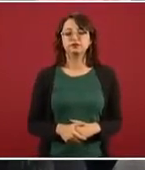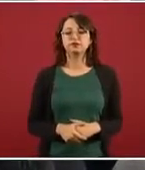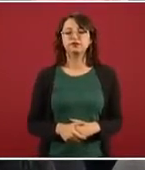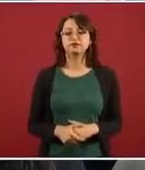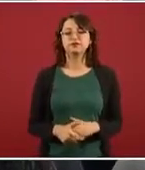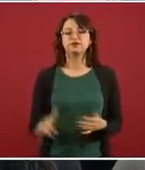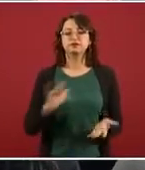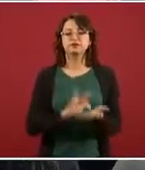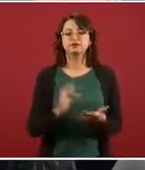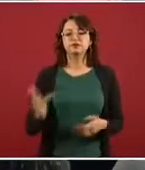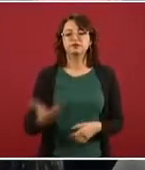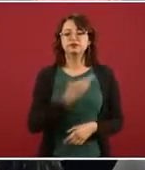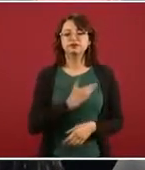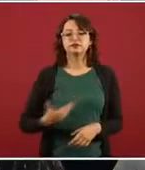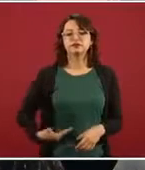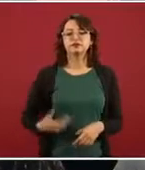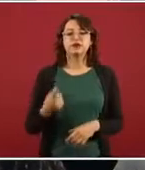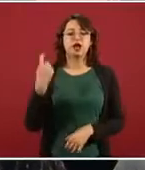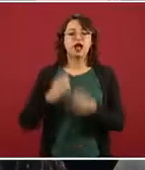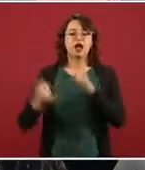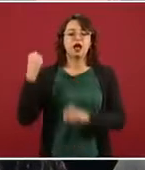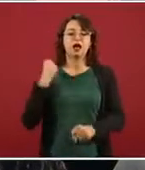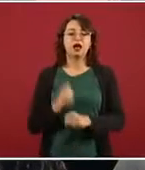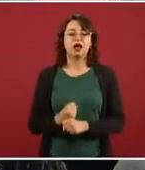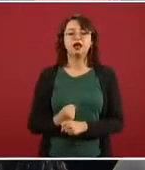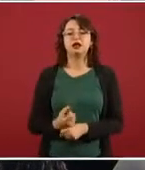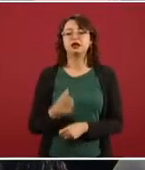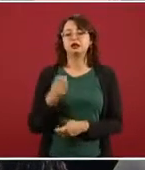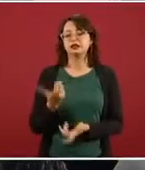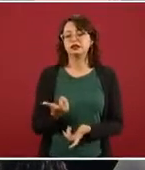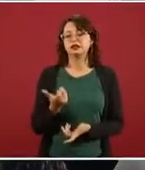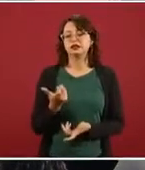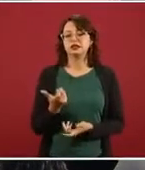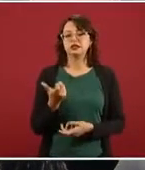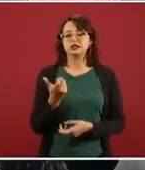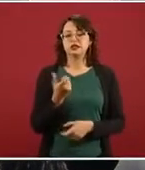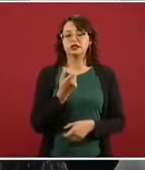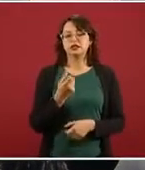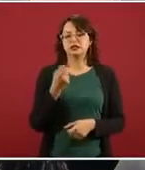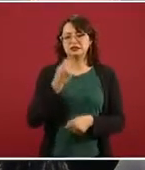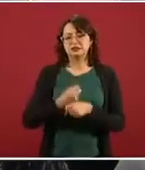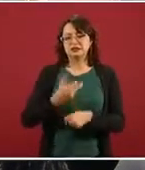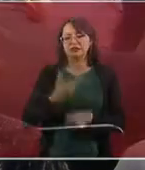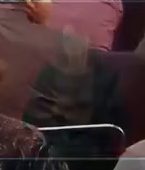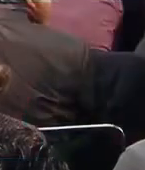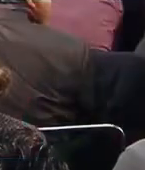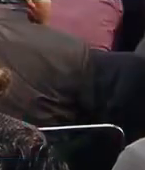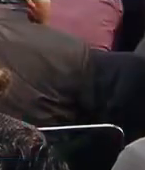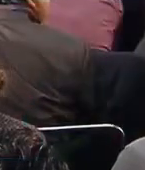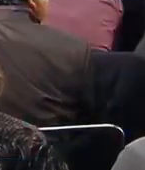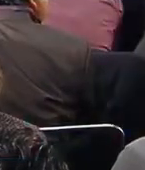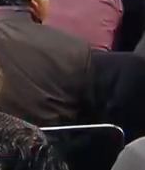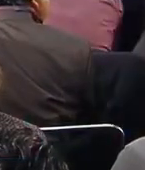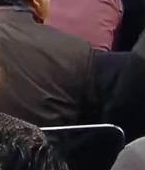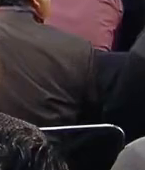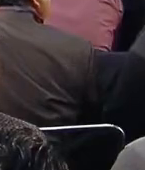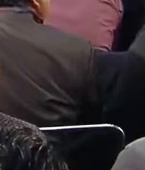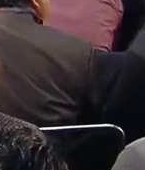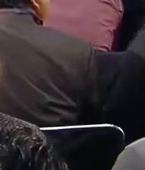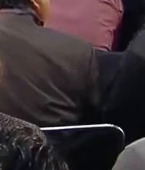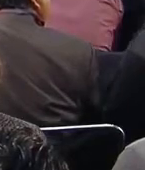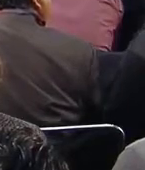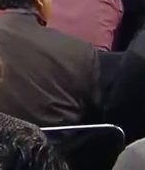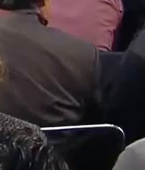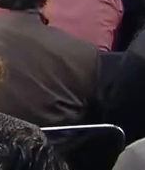Gracias, señor presidente. Años atrás existió, patrocinado por la Secretaría de Salubridad y Asistencia, un museo de la higiene donde